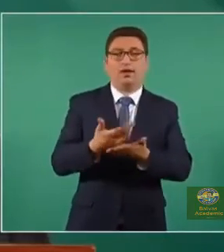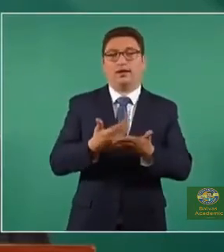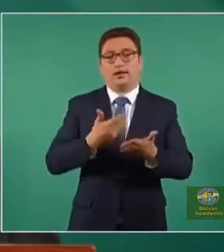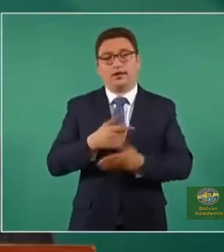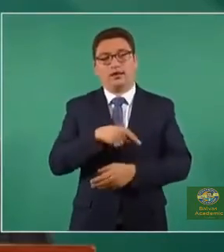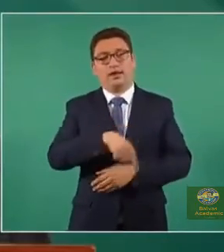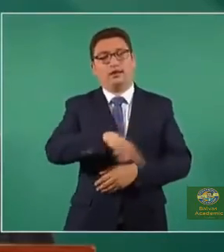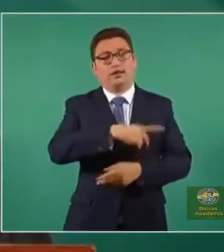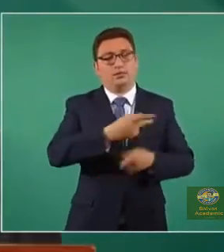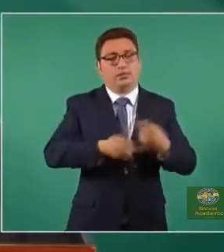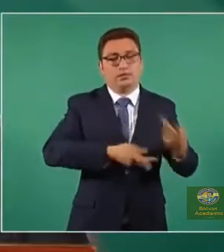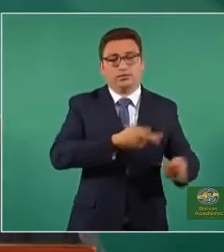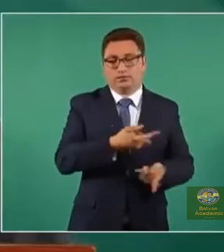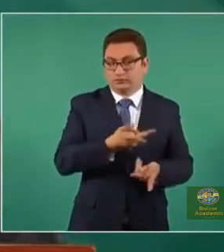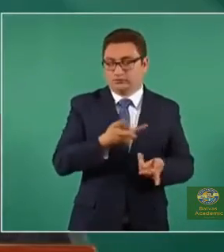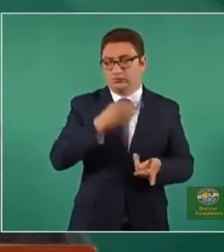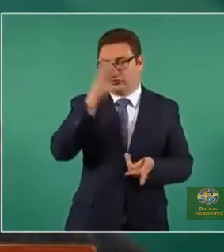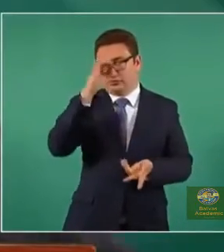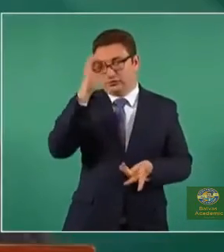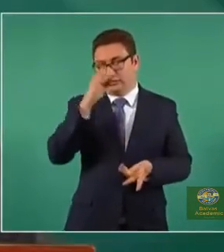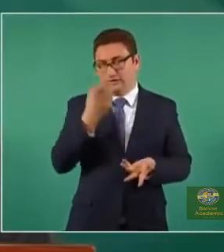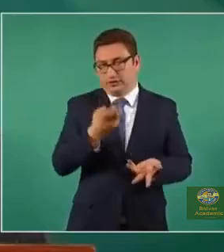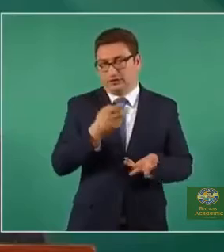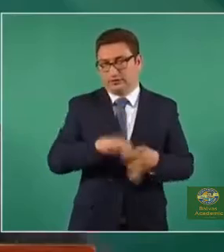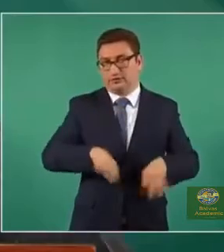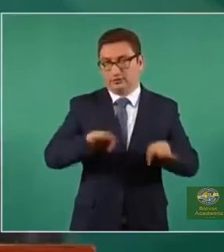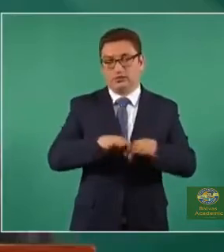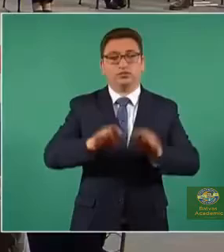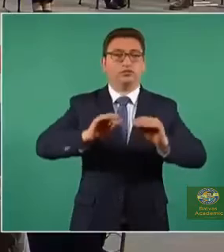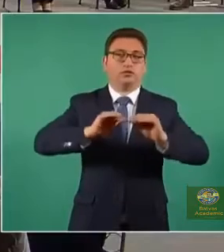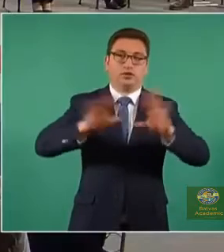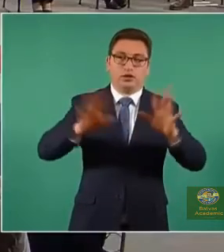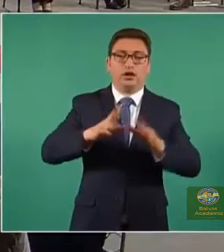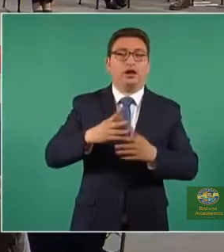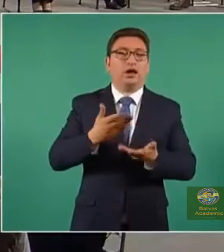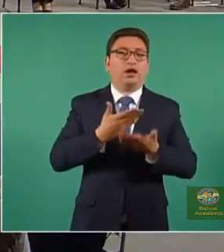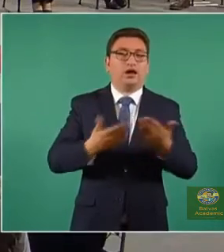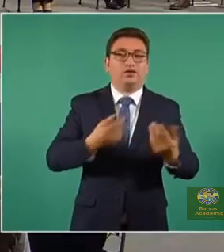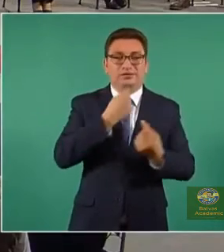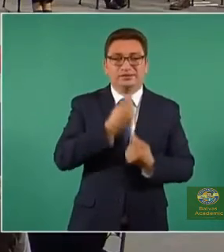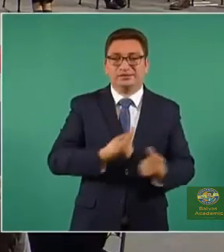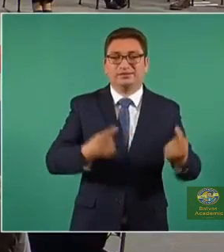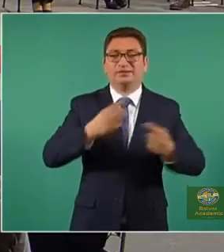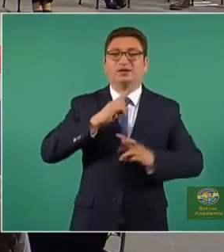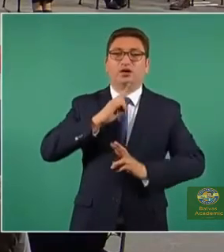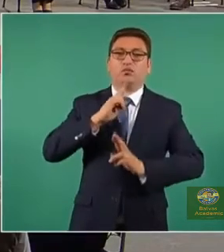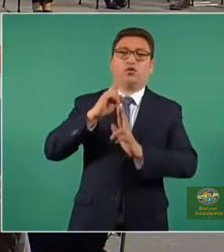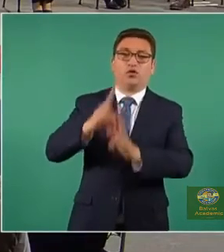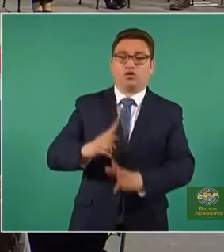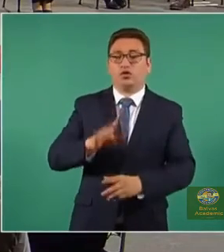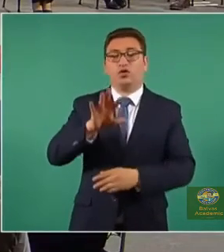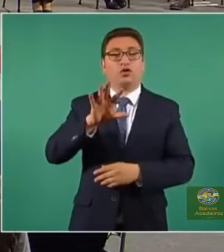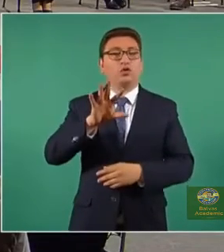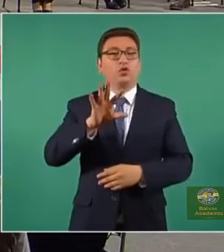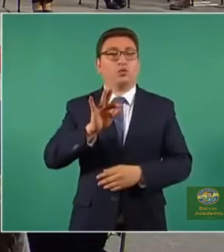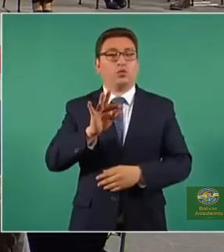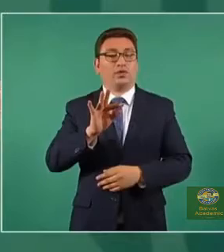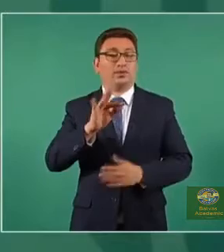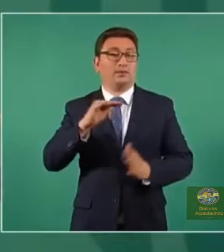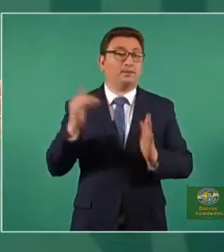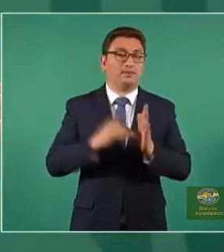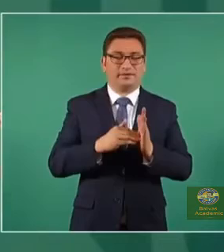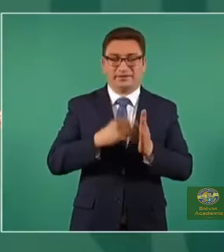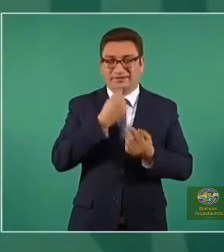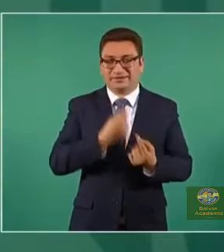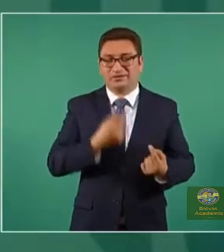afecte. Por lo tanto, esperamos que estas voces, estas más de 40,000 voces de